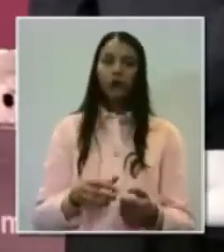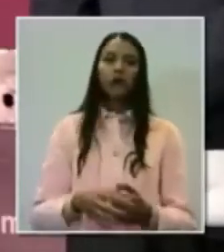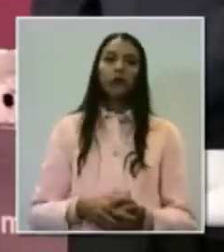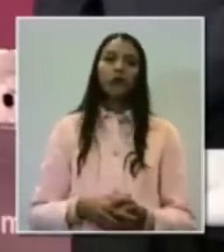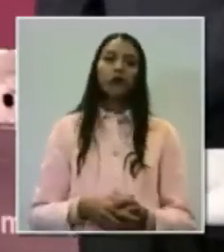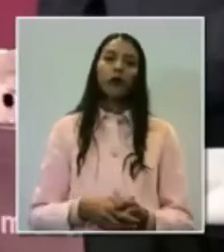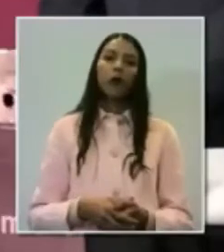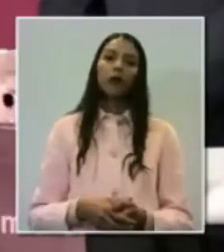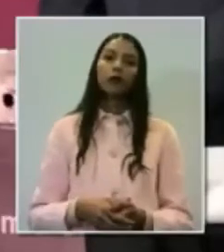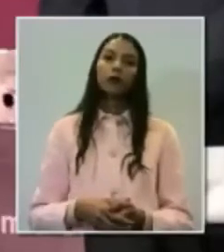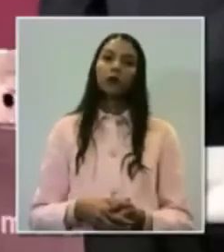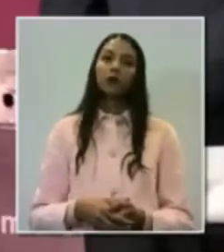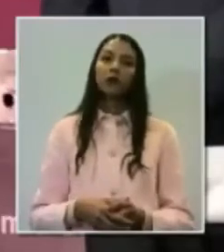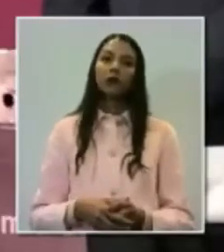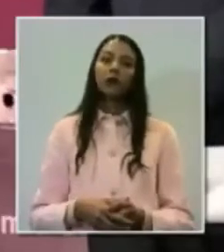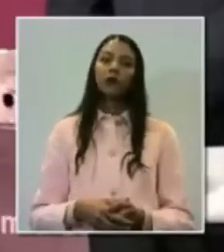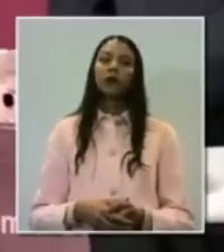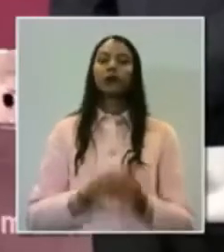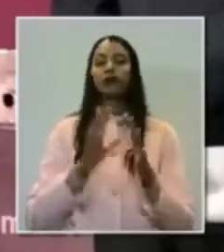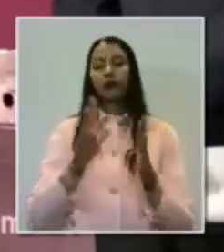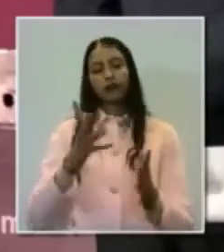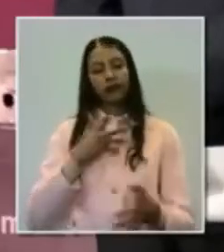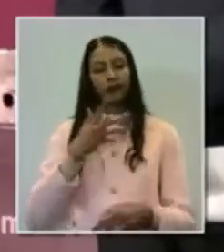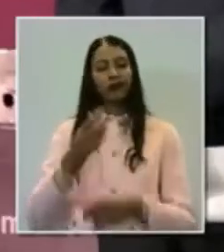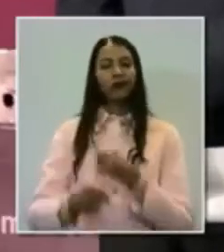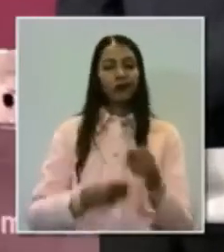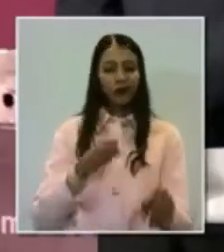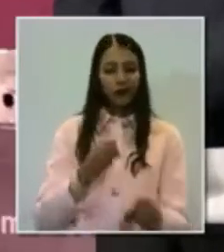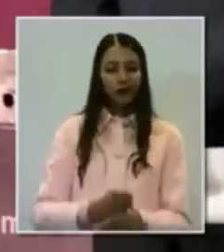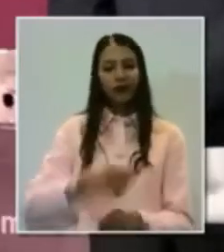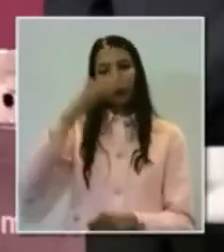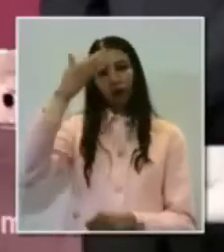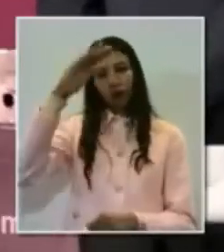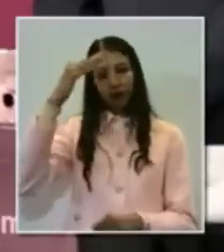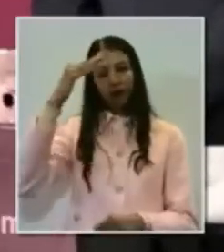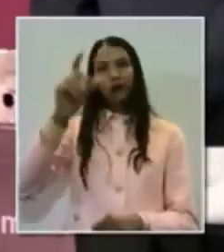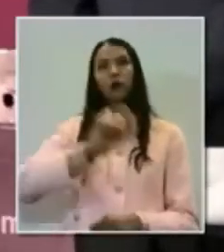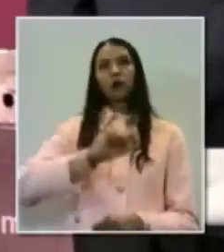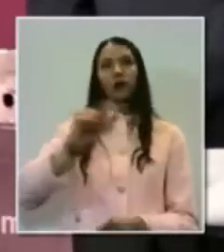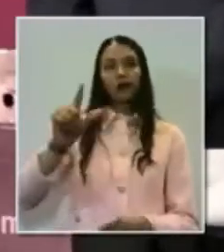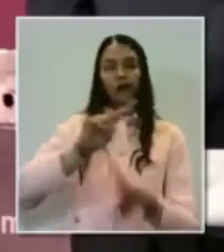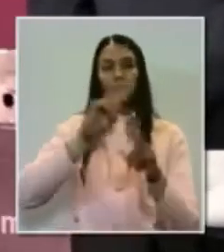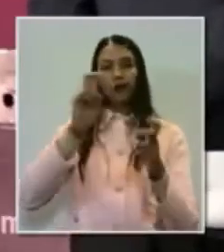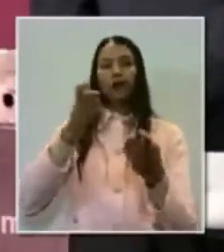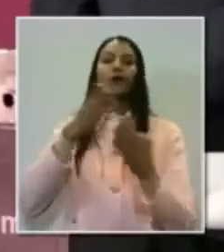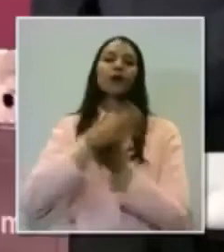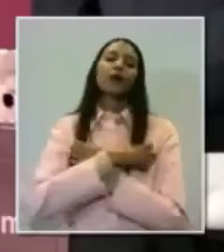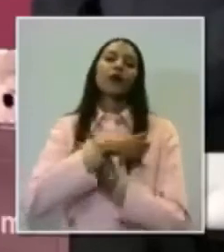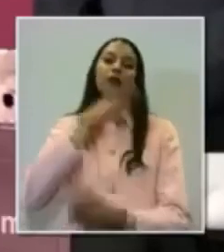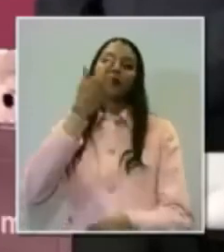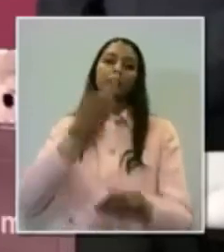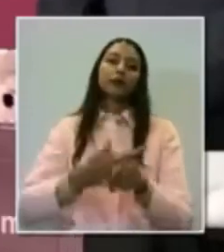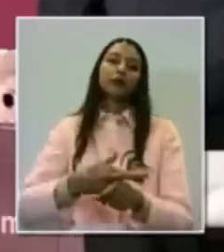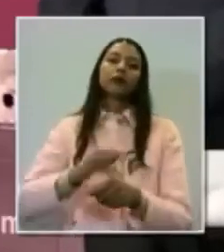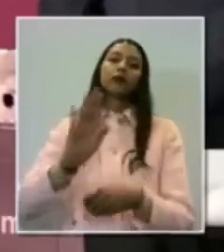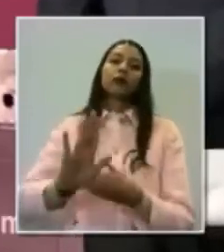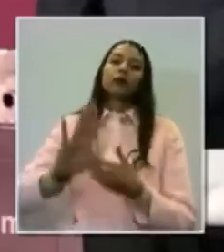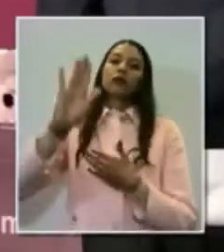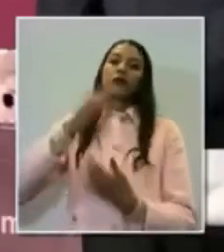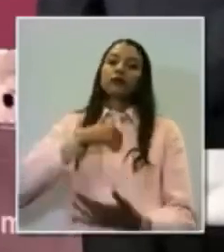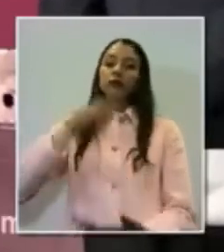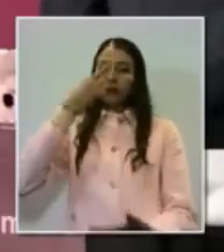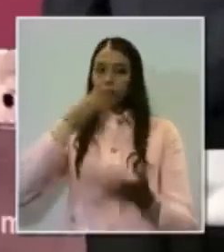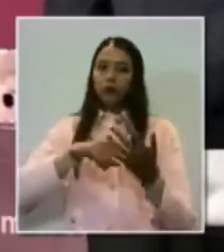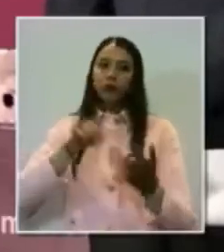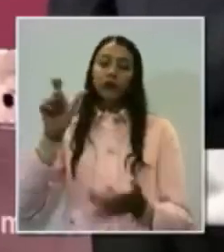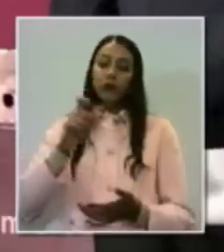que tenemos cierta edad y cierto profesionalismo todos, y más en el sector educativo hay una gran responsabilidad y un compromiso. Creo que desde el